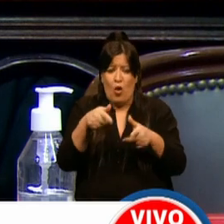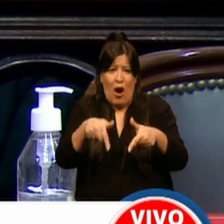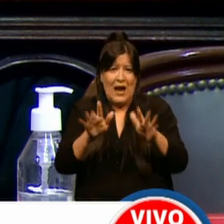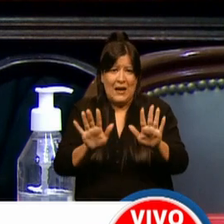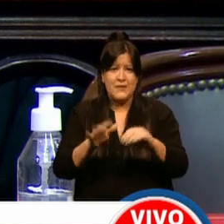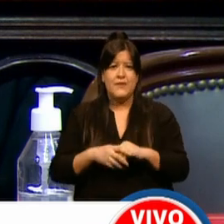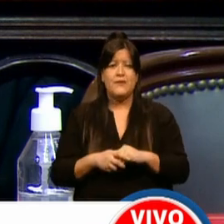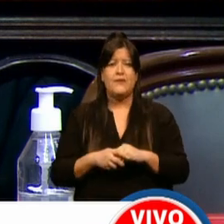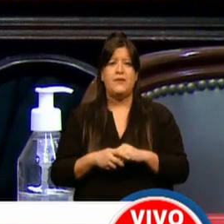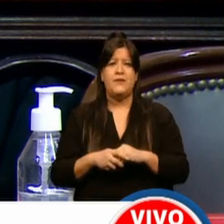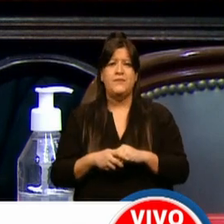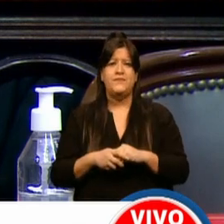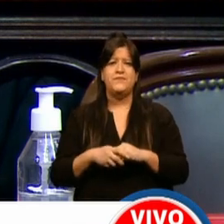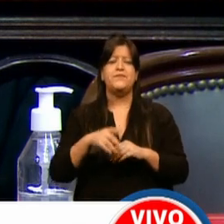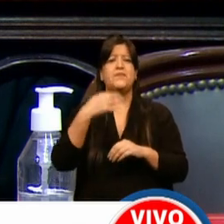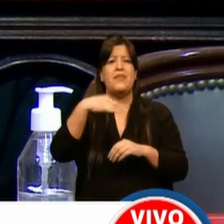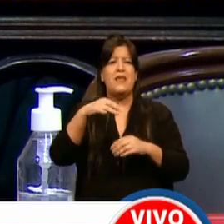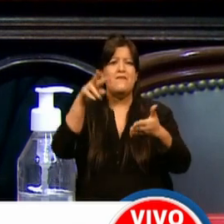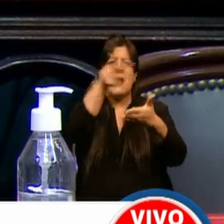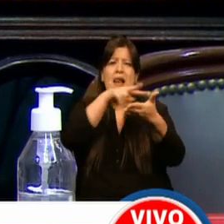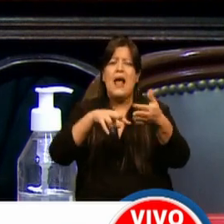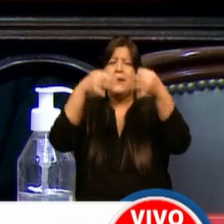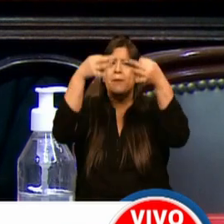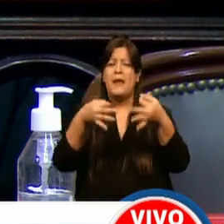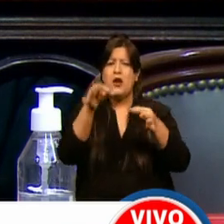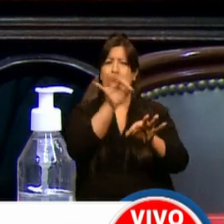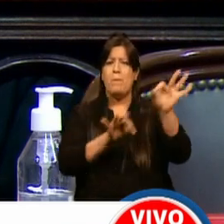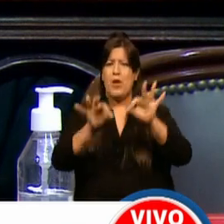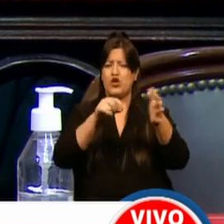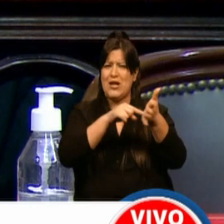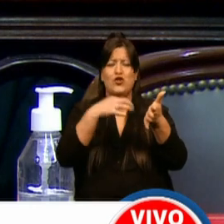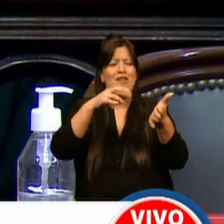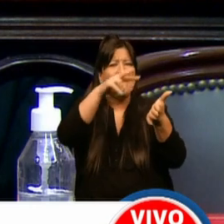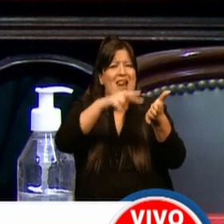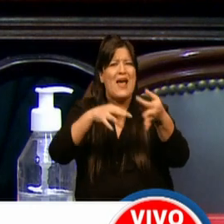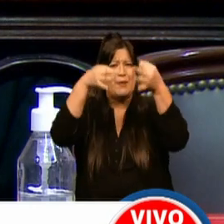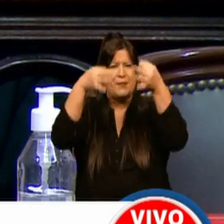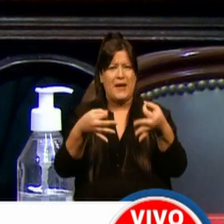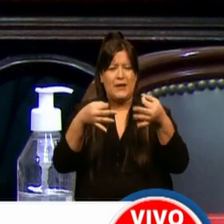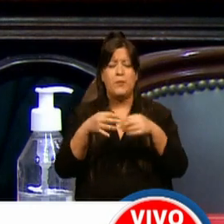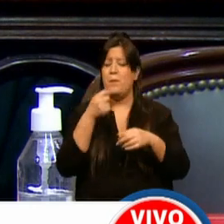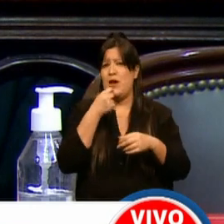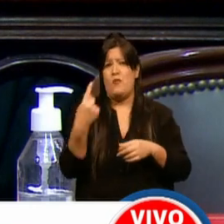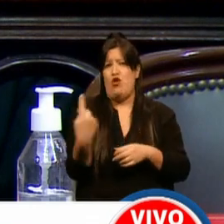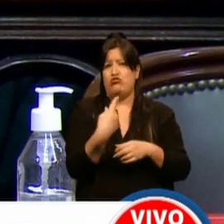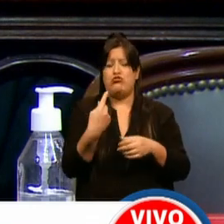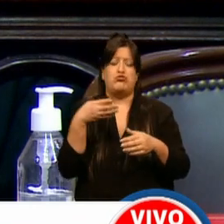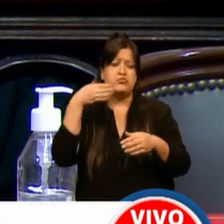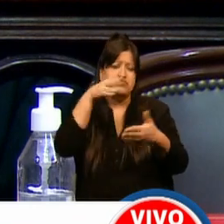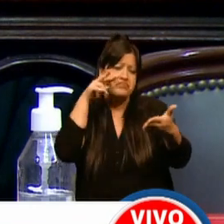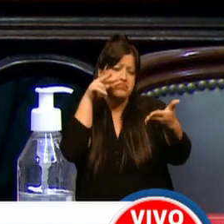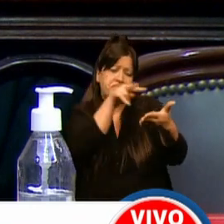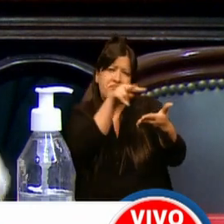acá y hay que leer detenidamente el proyecto cuando nosotros vamos y leemos que